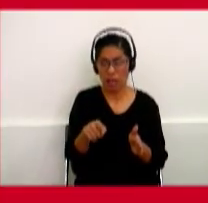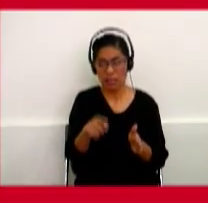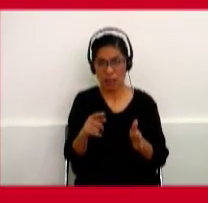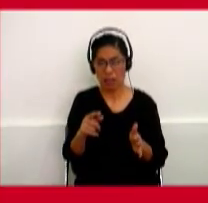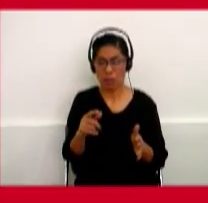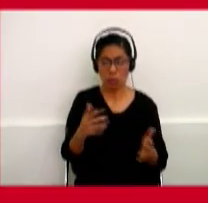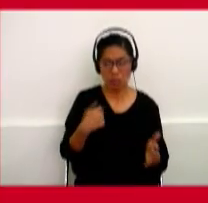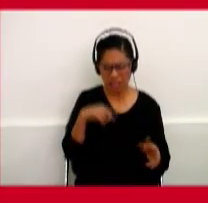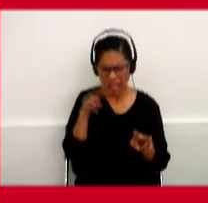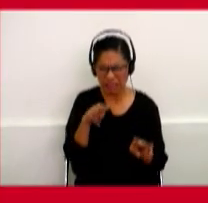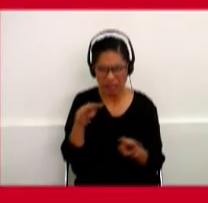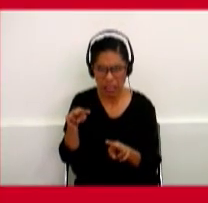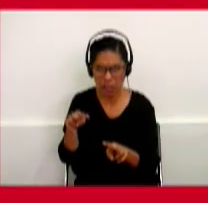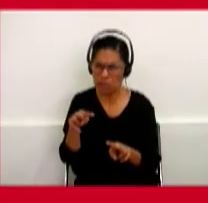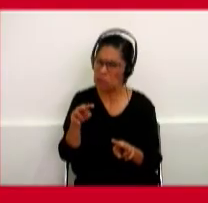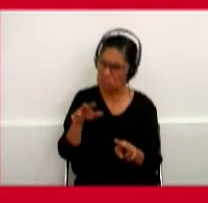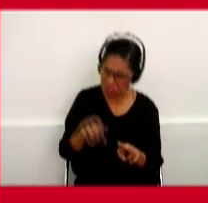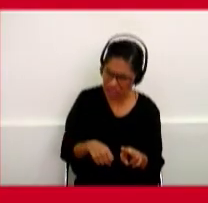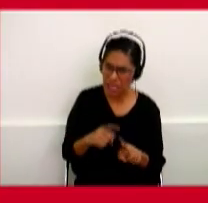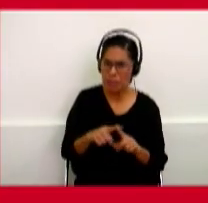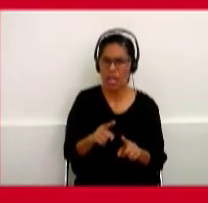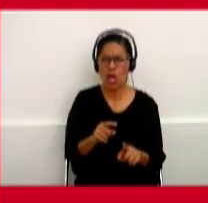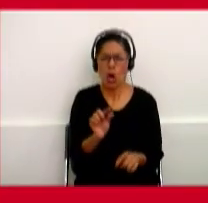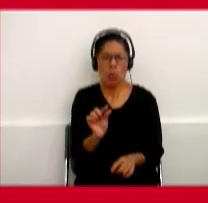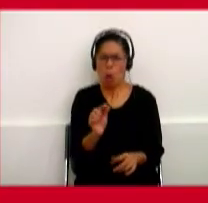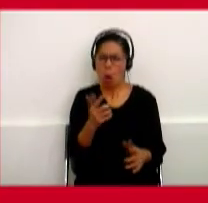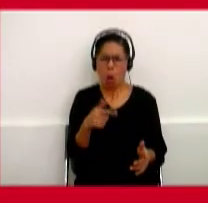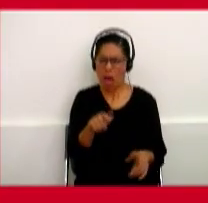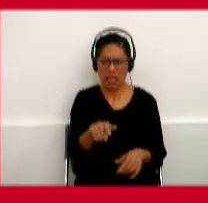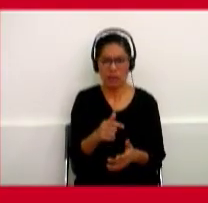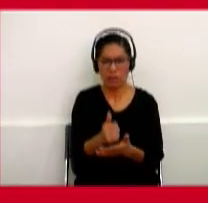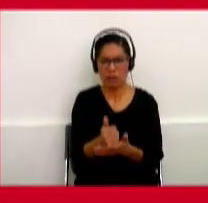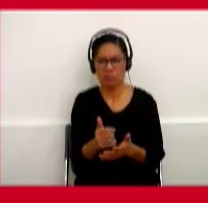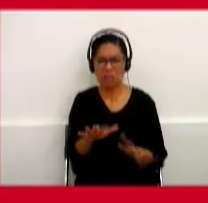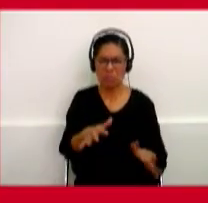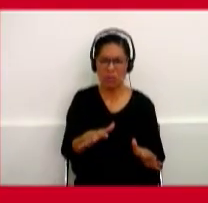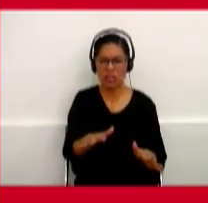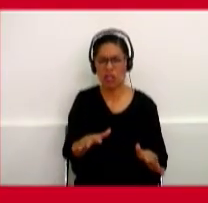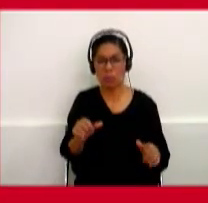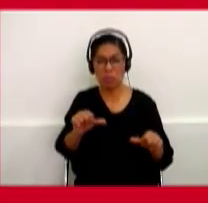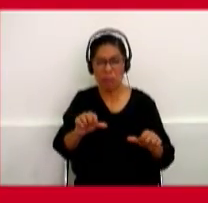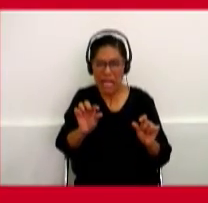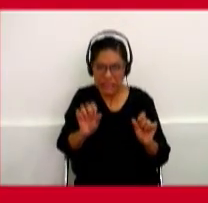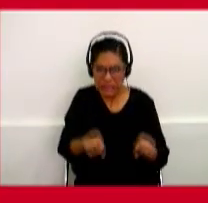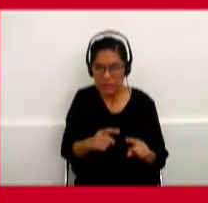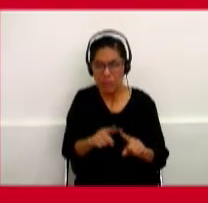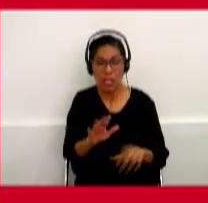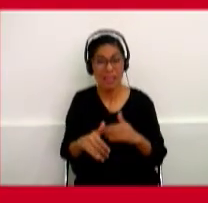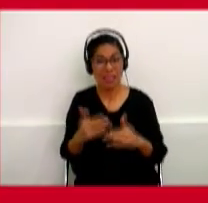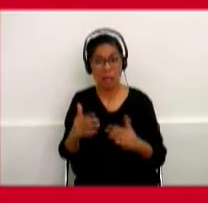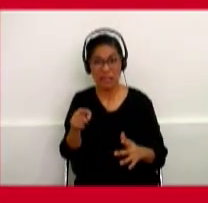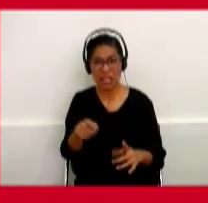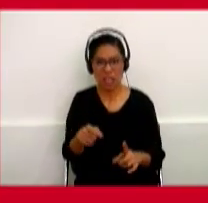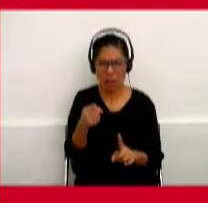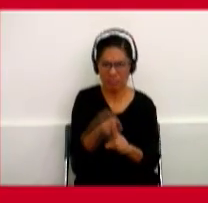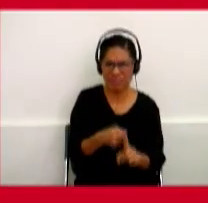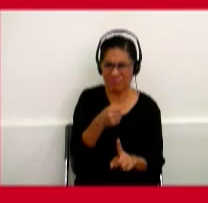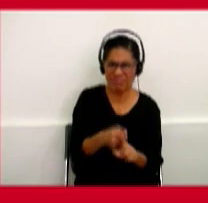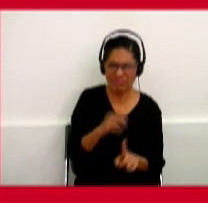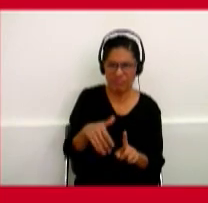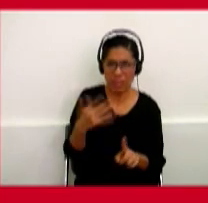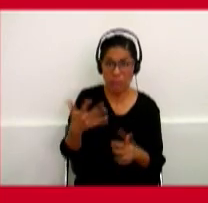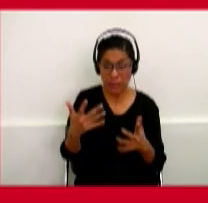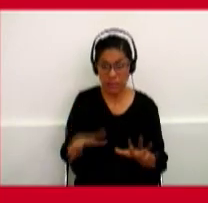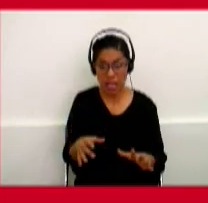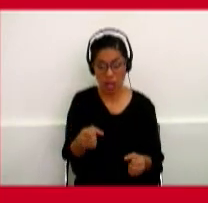tan alto impacto, ¿no? Entonces ahí también podemos ver cómo podemos cambiar las cosas para hacer que los eventos de impactos que se generan